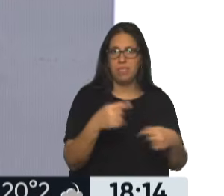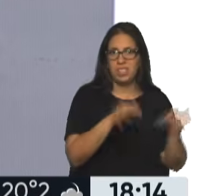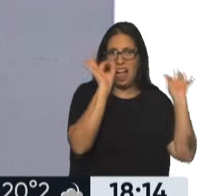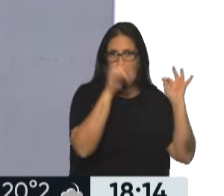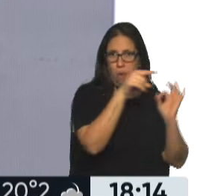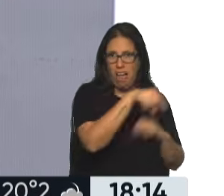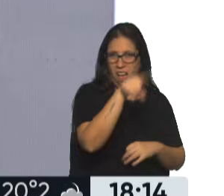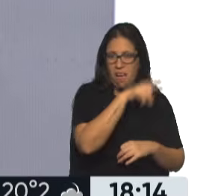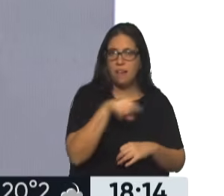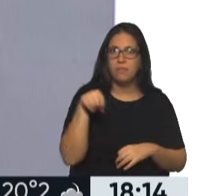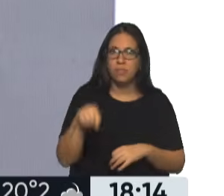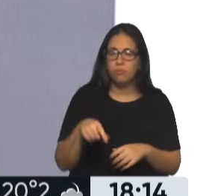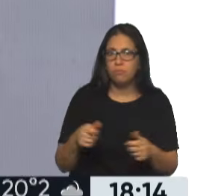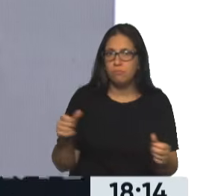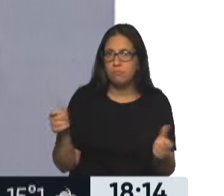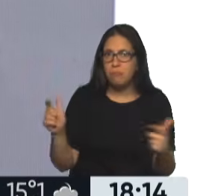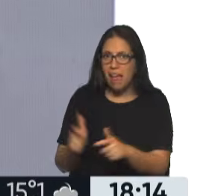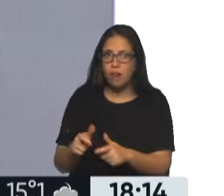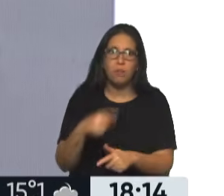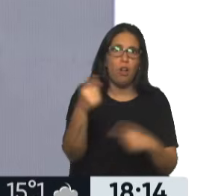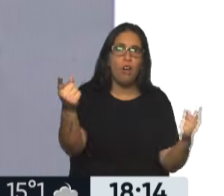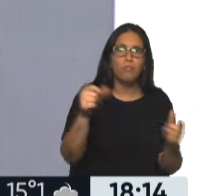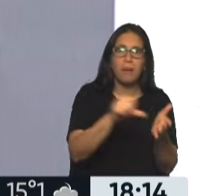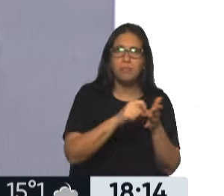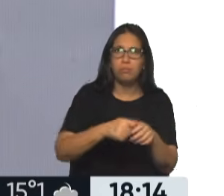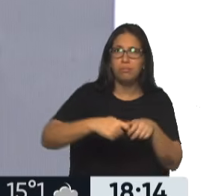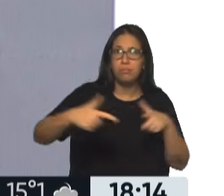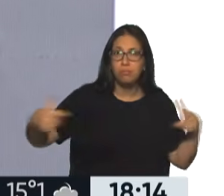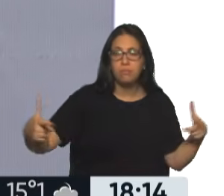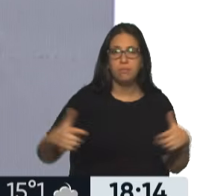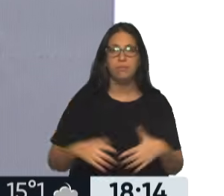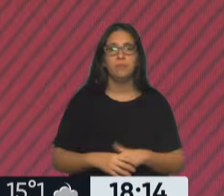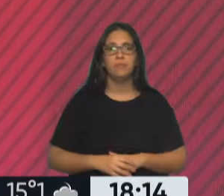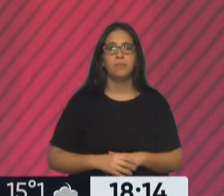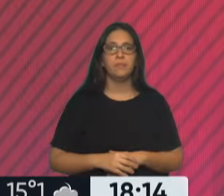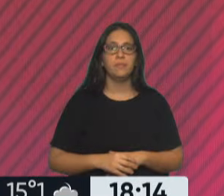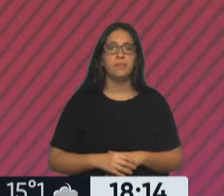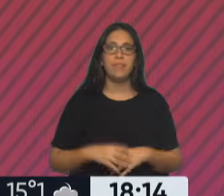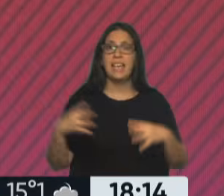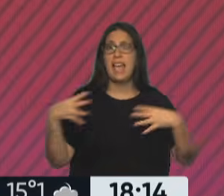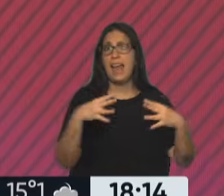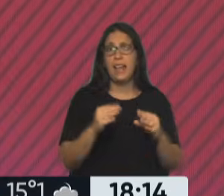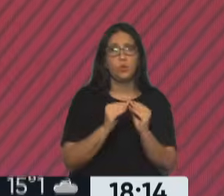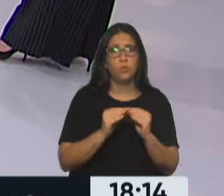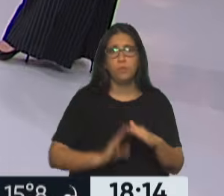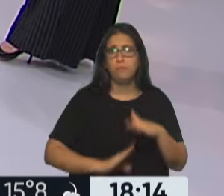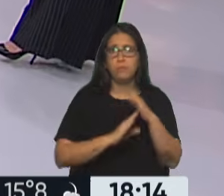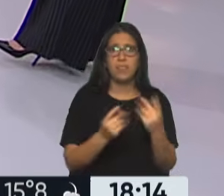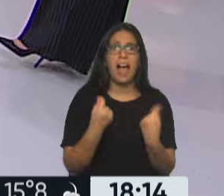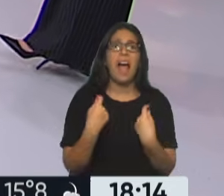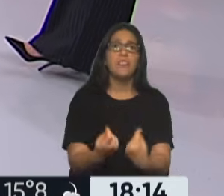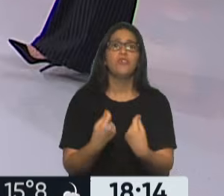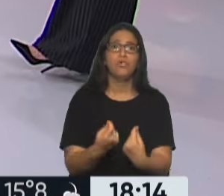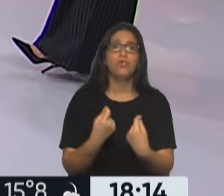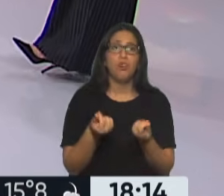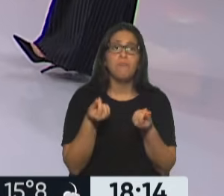ataques y tratar de quedar en una mejor convivencia lo mejor posible con Irán, ¿no? Bueno, una cuestión central en esta guerra y se habla mucho. El costo económico, nada más y